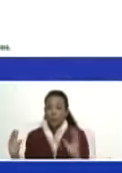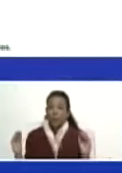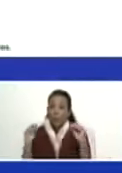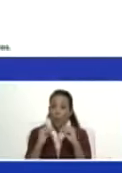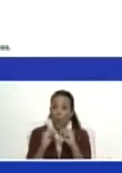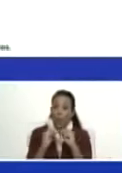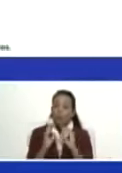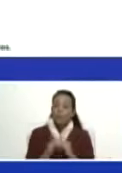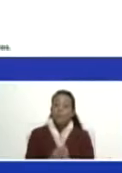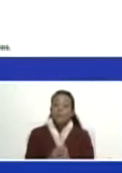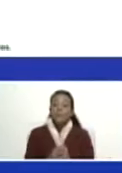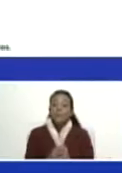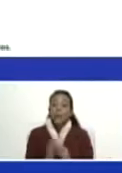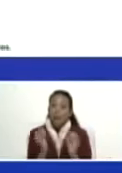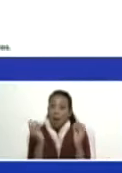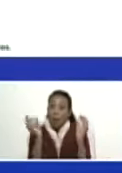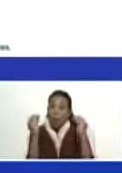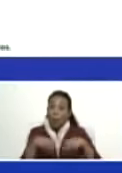El Acuerdo de Ginebra,